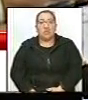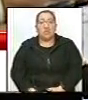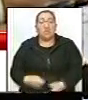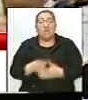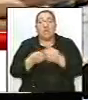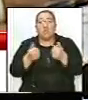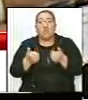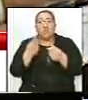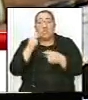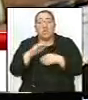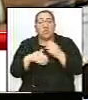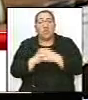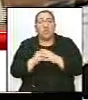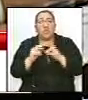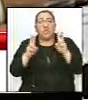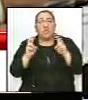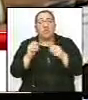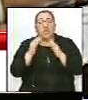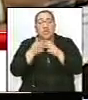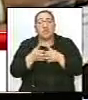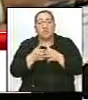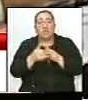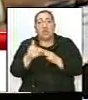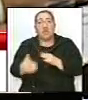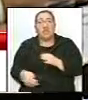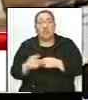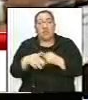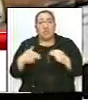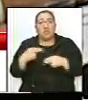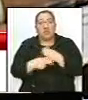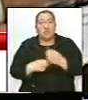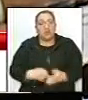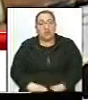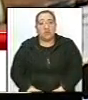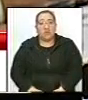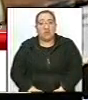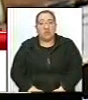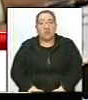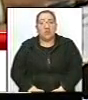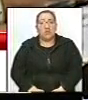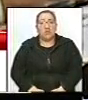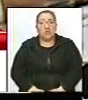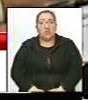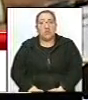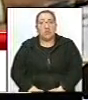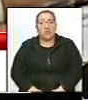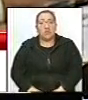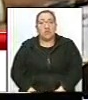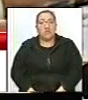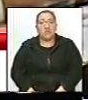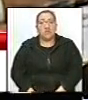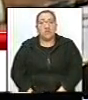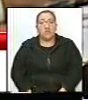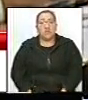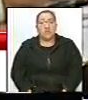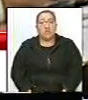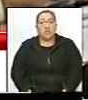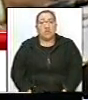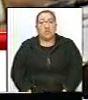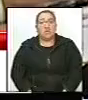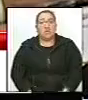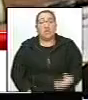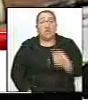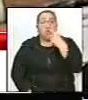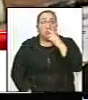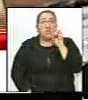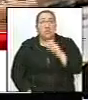ver el tema de los desembarcaderos a nivel nacional, los DPA, donde se ve seleccionado lo que